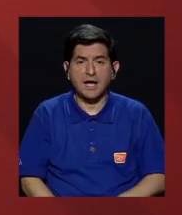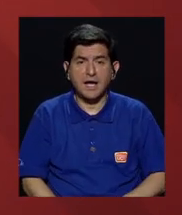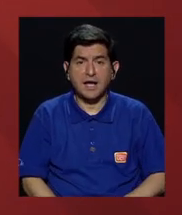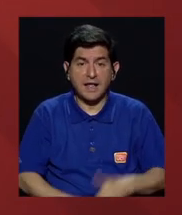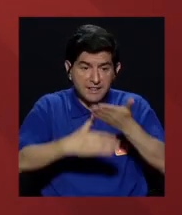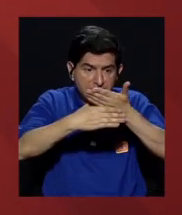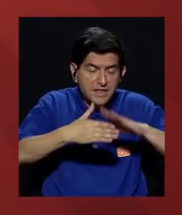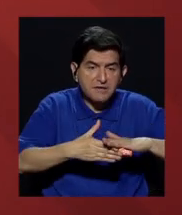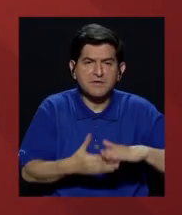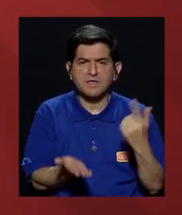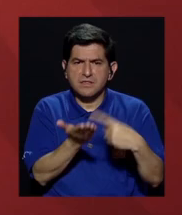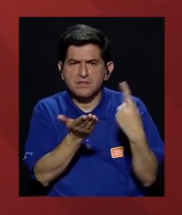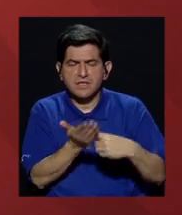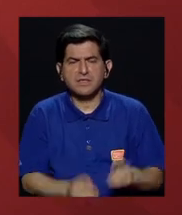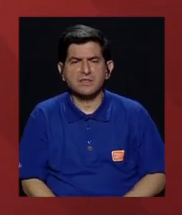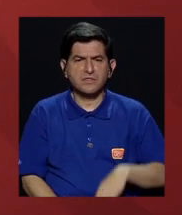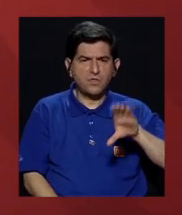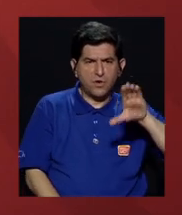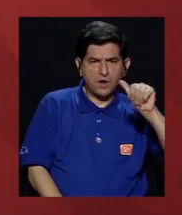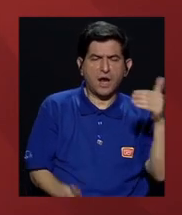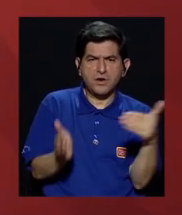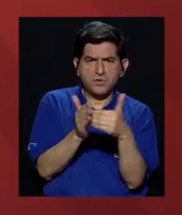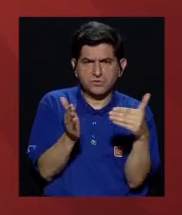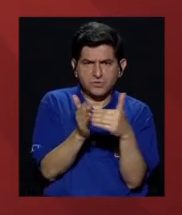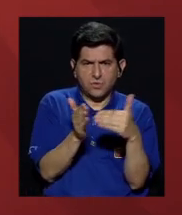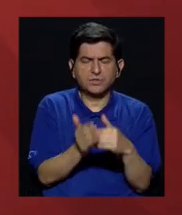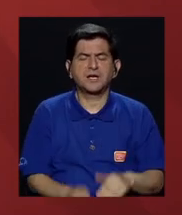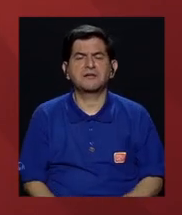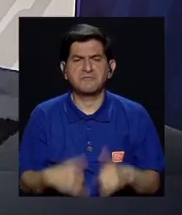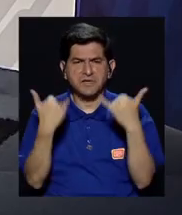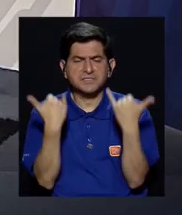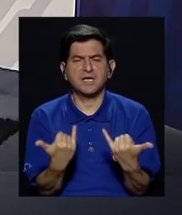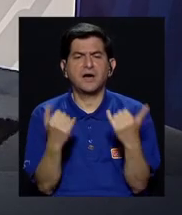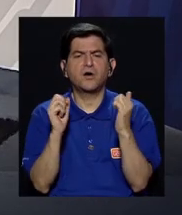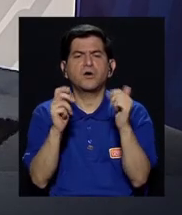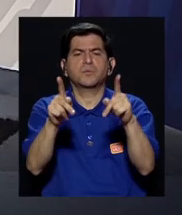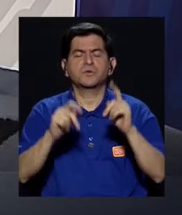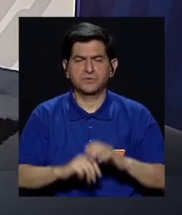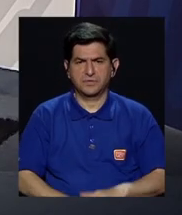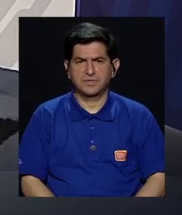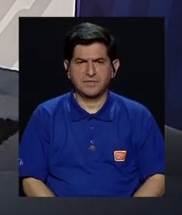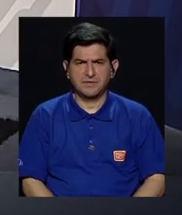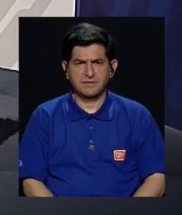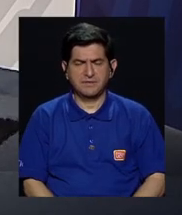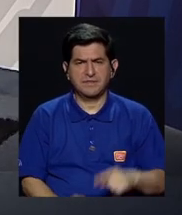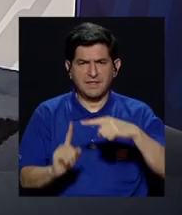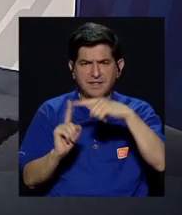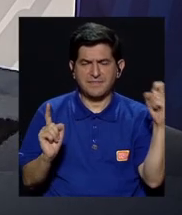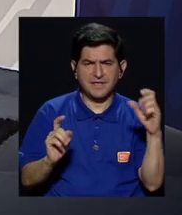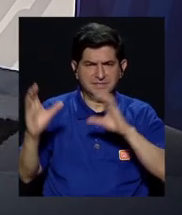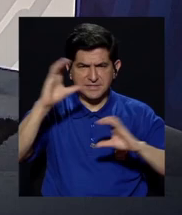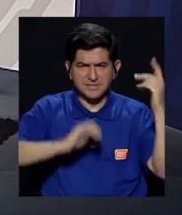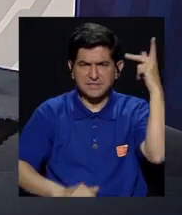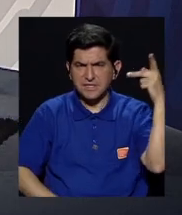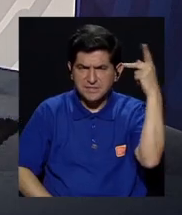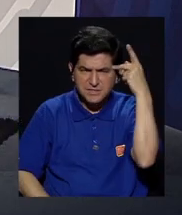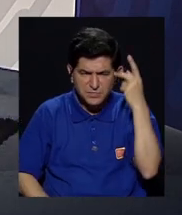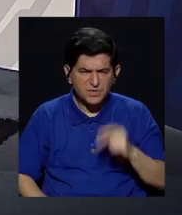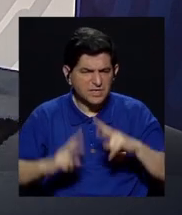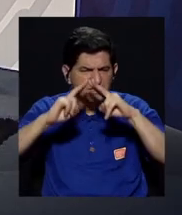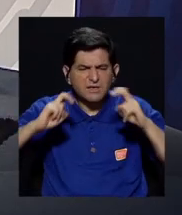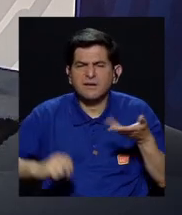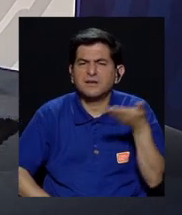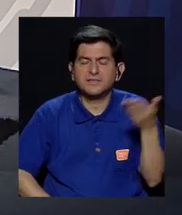discusión de poner tal vez a carlos alvarado otra vez sobre la mesa que se puede leer desde las ciencias políticas en ese sentido